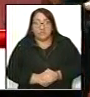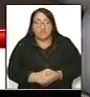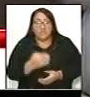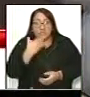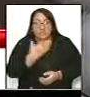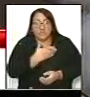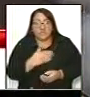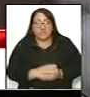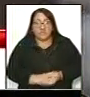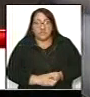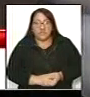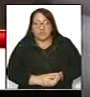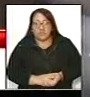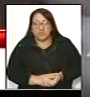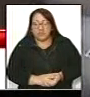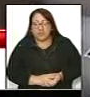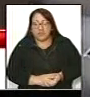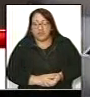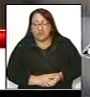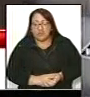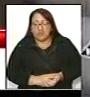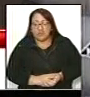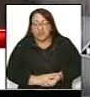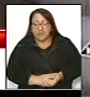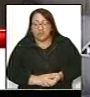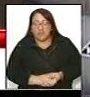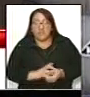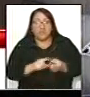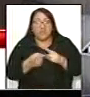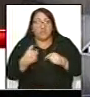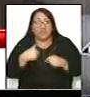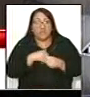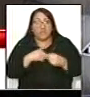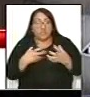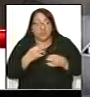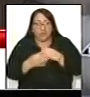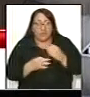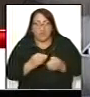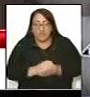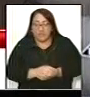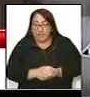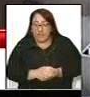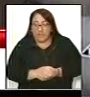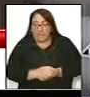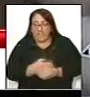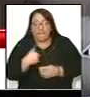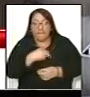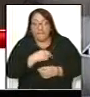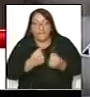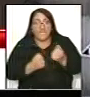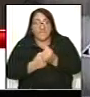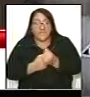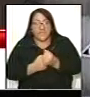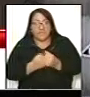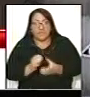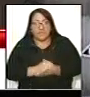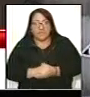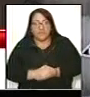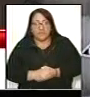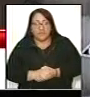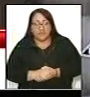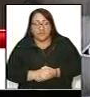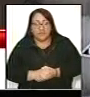Gracias, Presidenta. Desde Alianza para el Progreso queremos expresar nuestro respaldo y apoyo a la